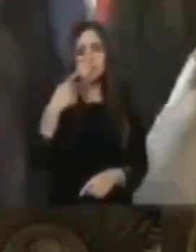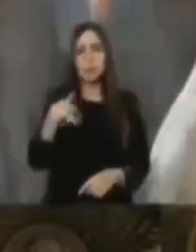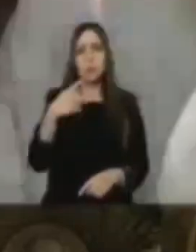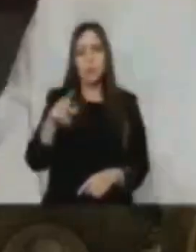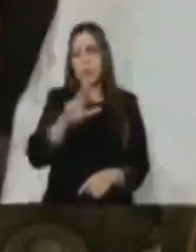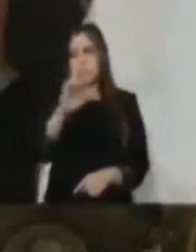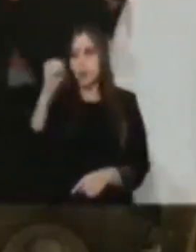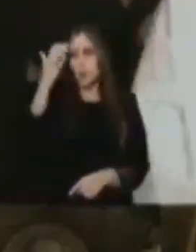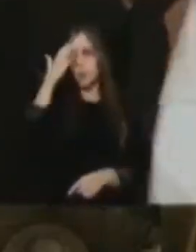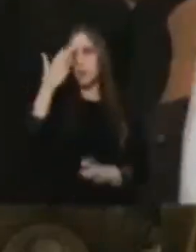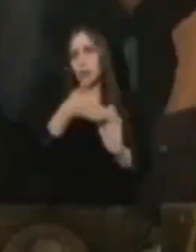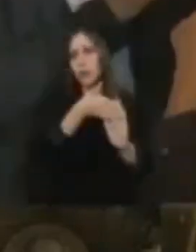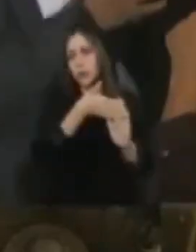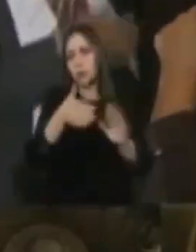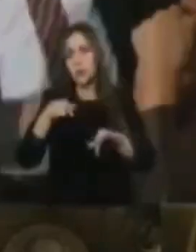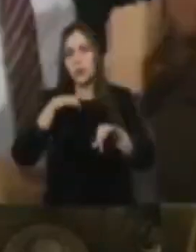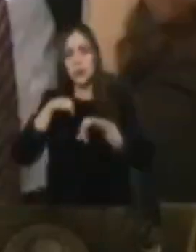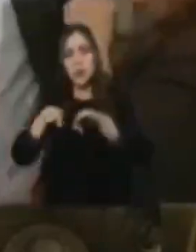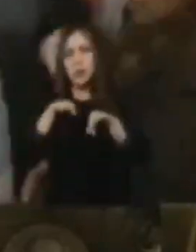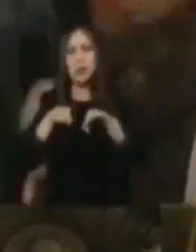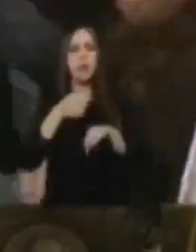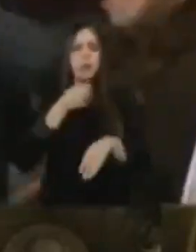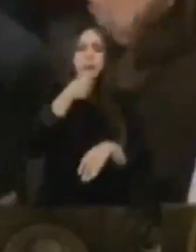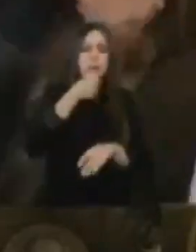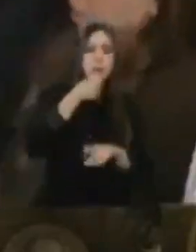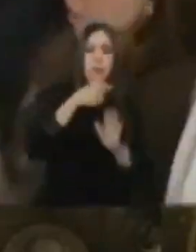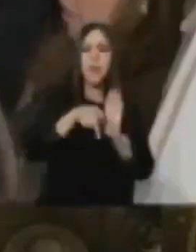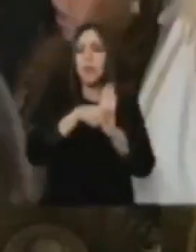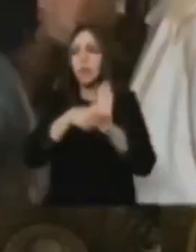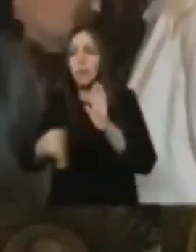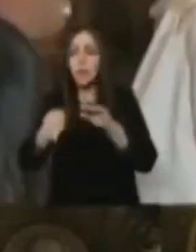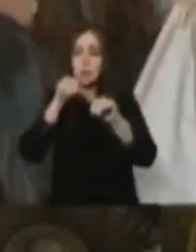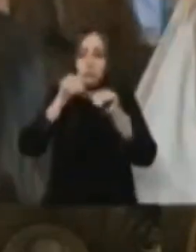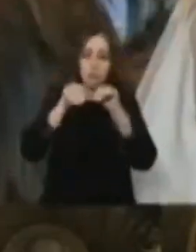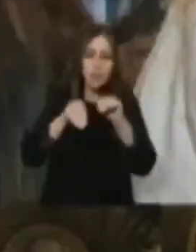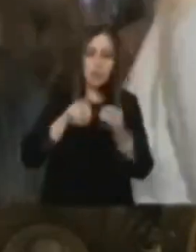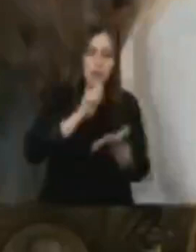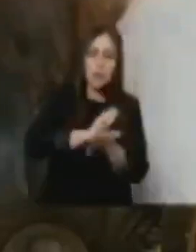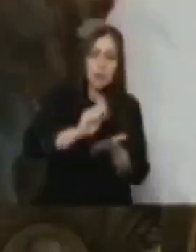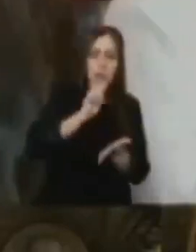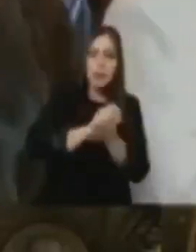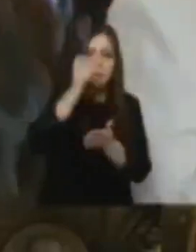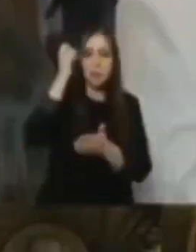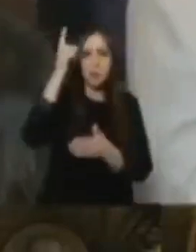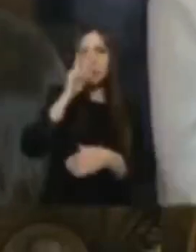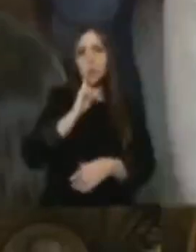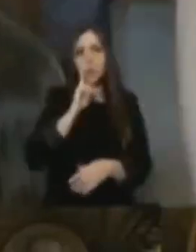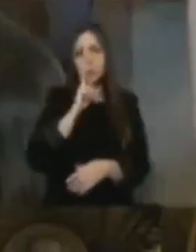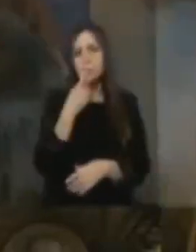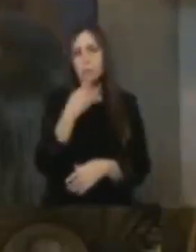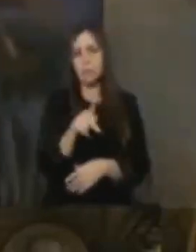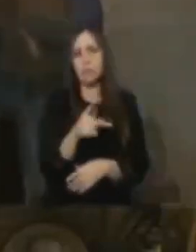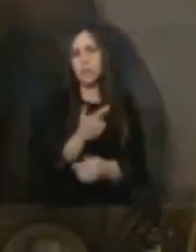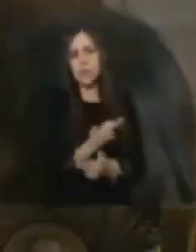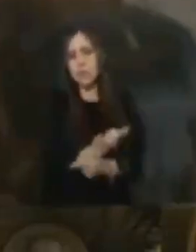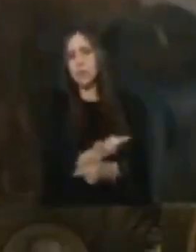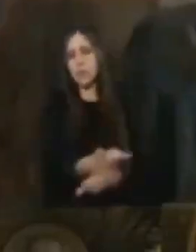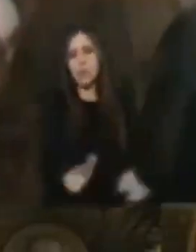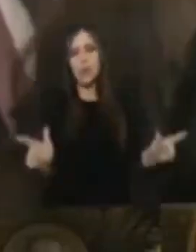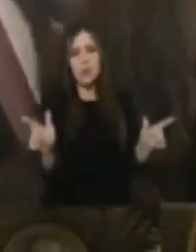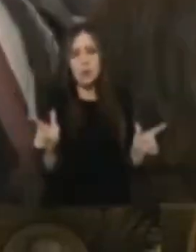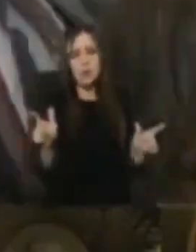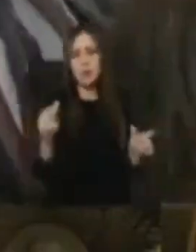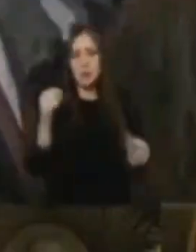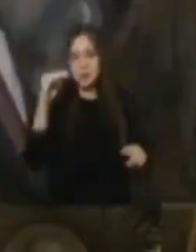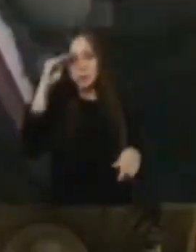como escritora, como periodista y activista, mujer de su tiempo sin duda y libre pensadora, que ha expresado en sus letras,